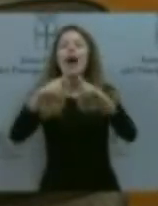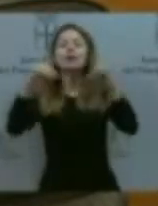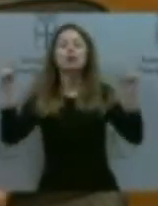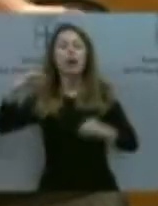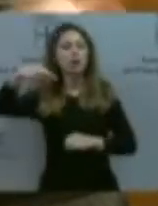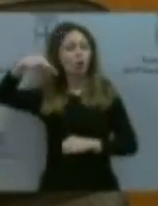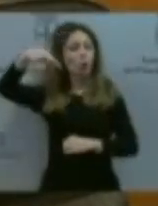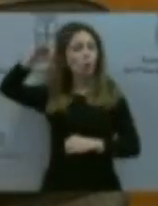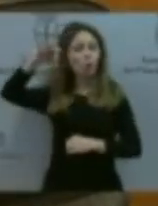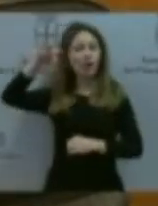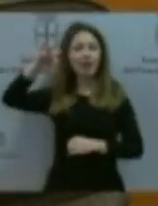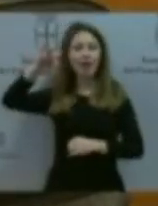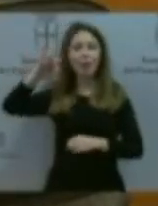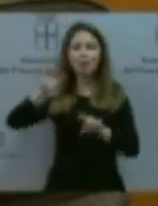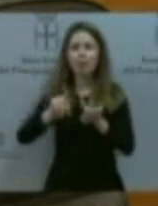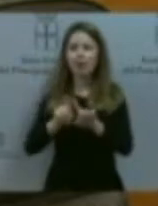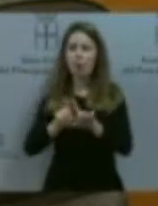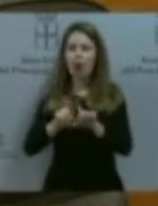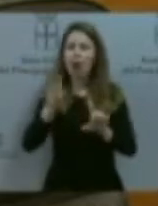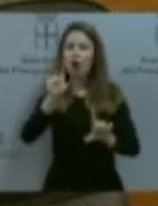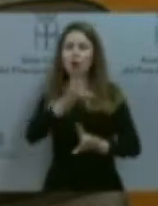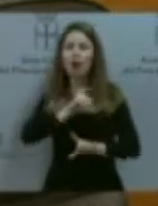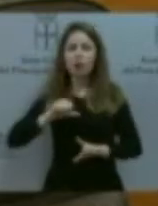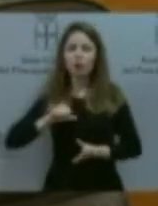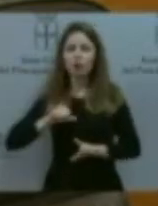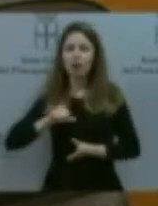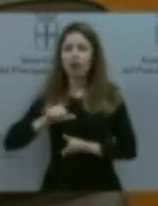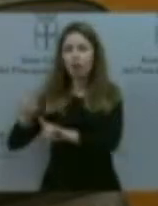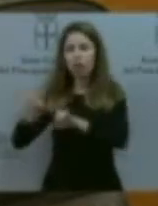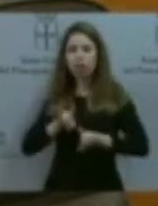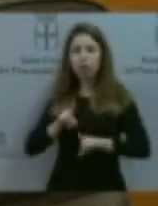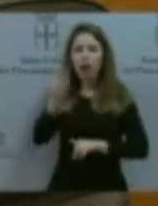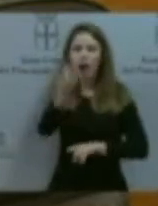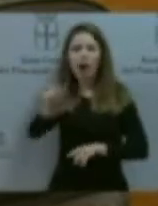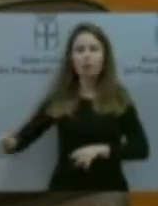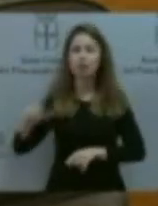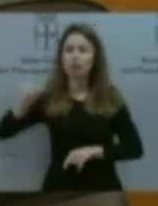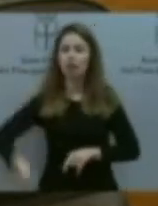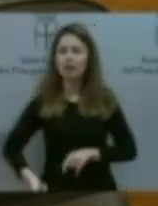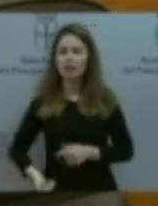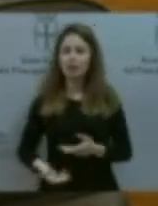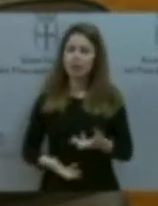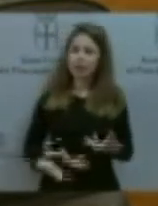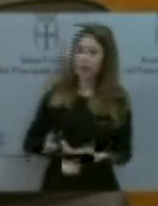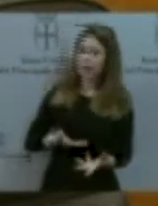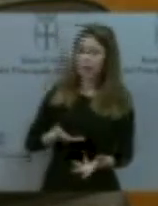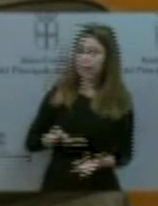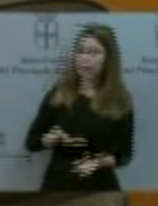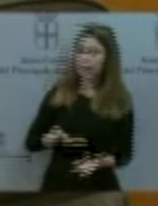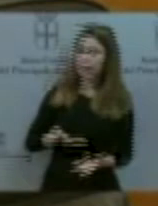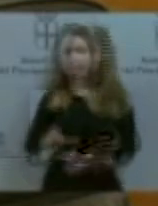comunidad autónoma junto a Madrid que atraía fortunas. Con lo cual, ahí tengamos cuidado cuando decimos esto, ¿no? Nosotros